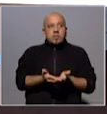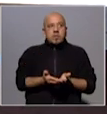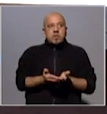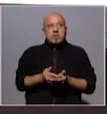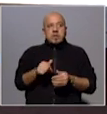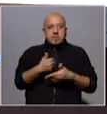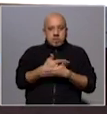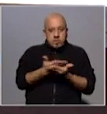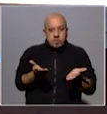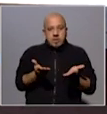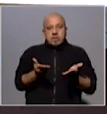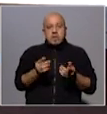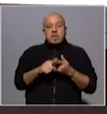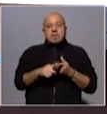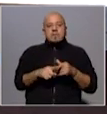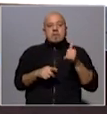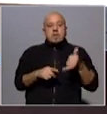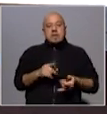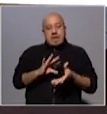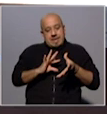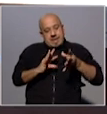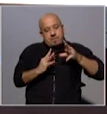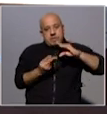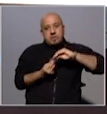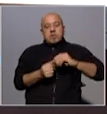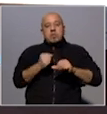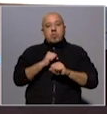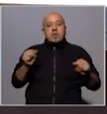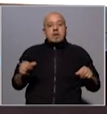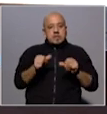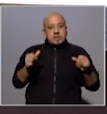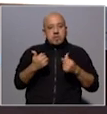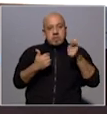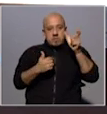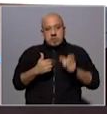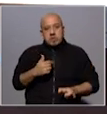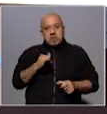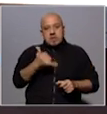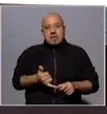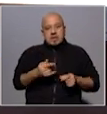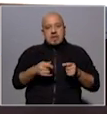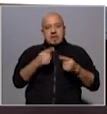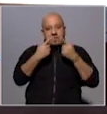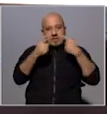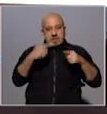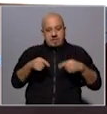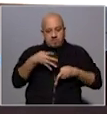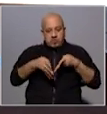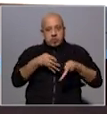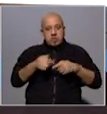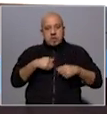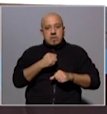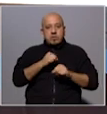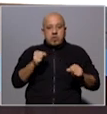mostrar que se van a ejecutar tienen adaptaciones a lo puede hacer una persona que tiene movilidad reducida que puede trabajar desde una